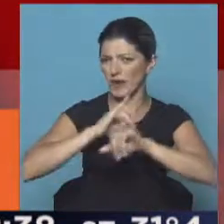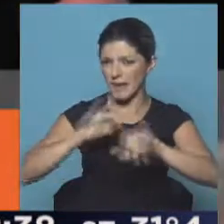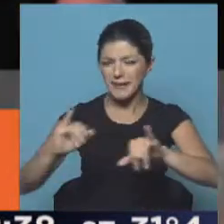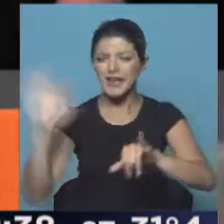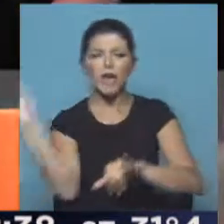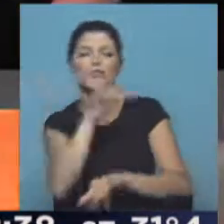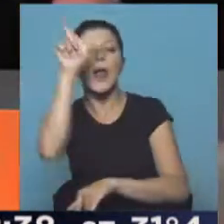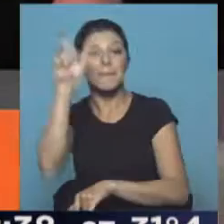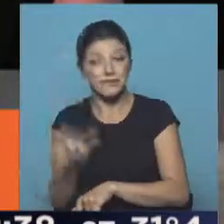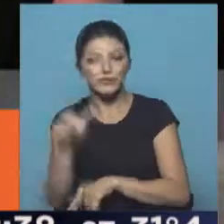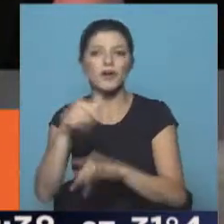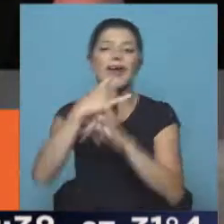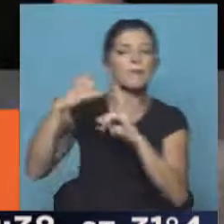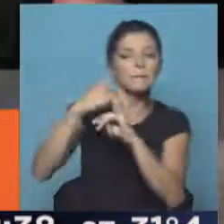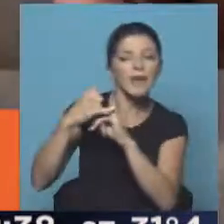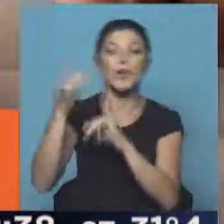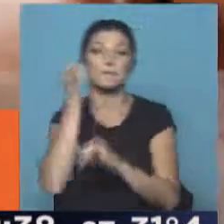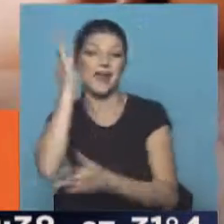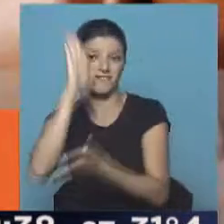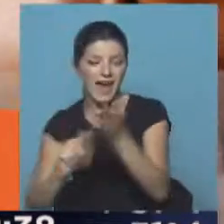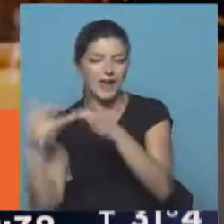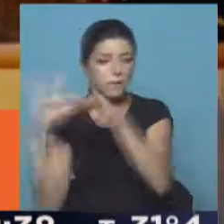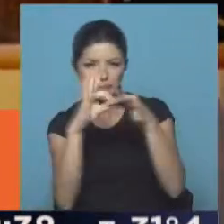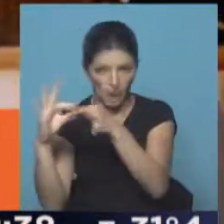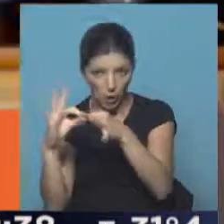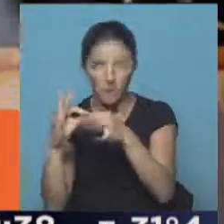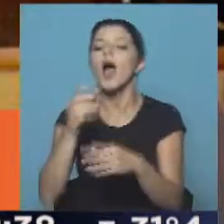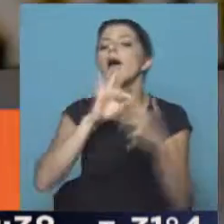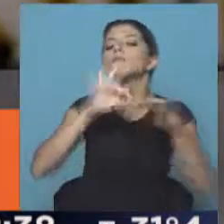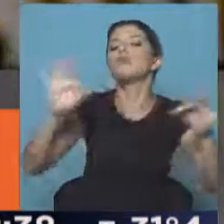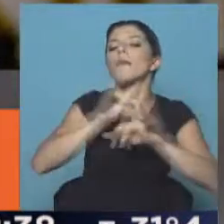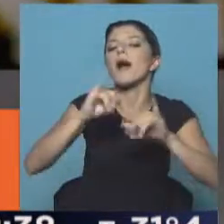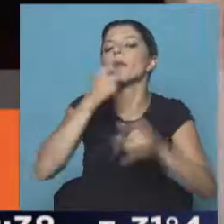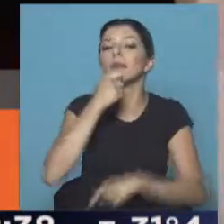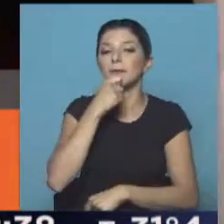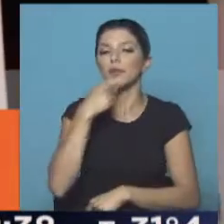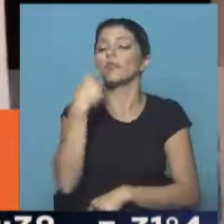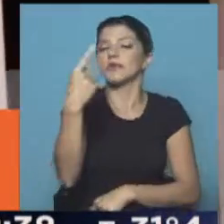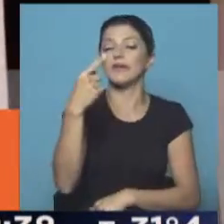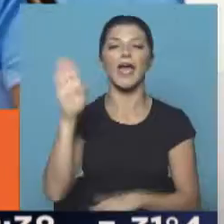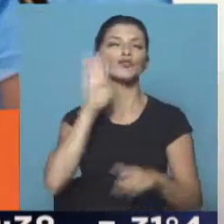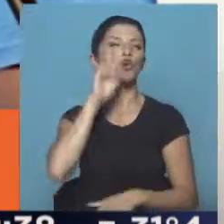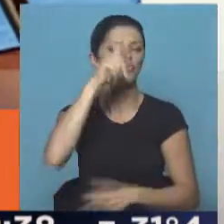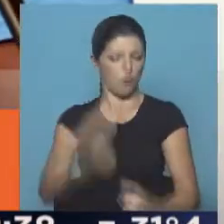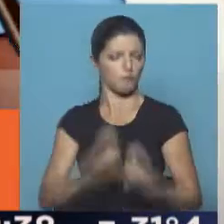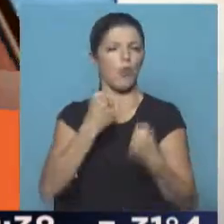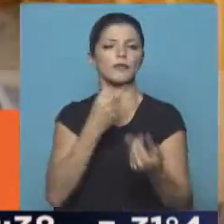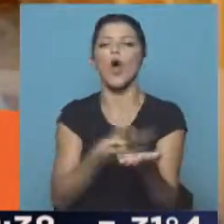del estadounidense medio y blanco, con eslogans grandilocuentes como «Hagamos a Estados Unidos grande otra